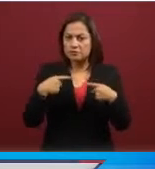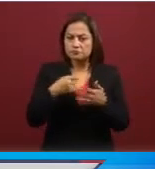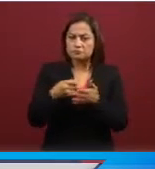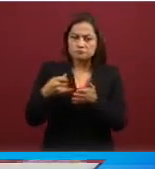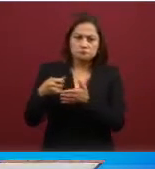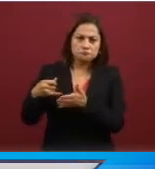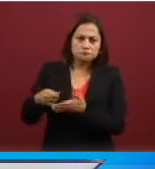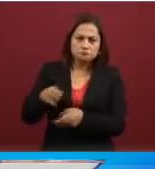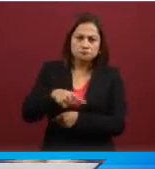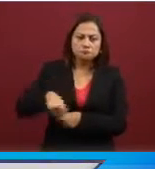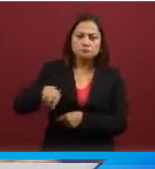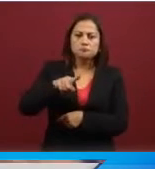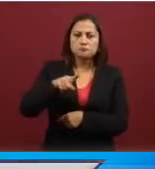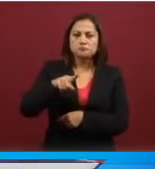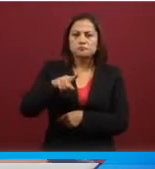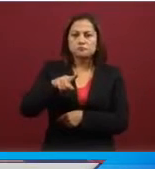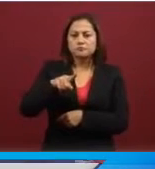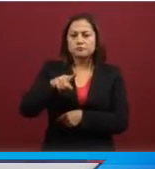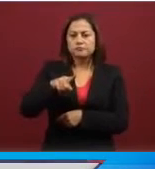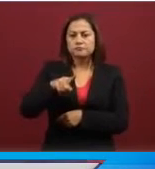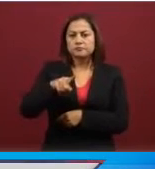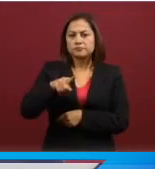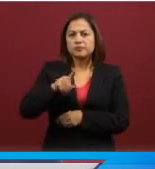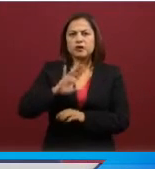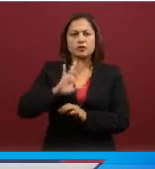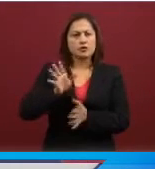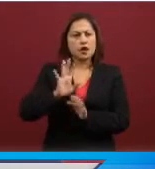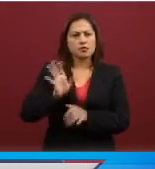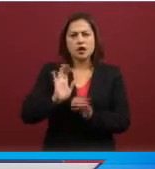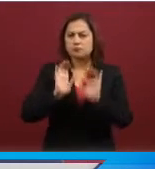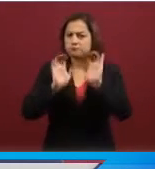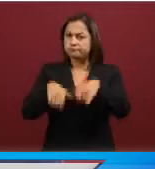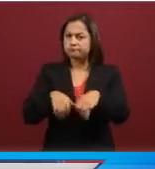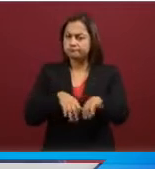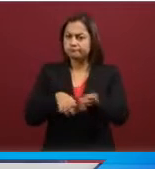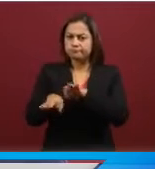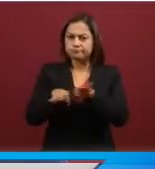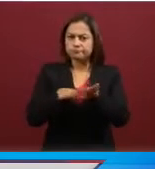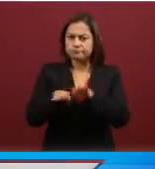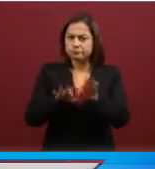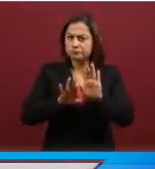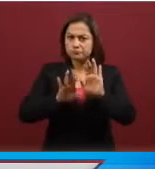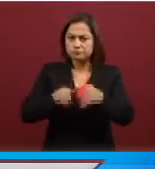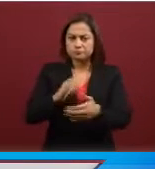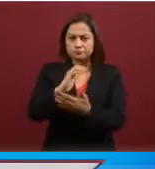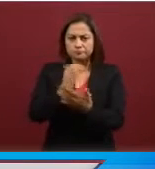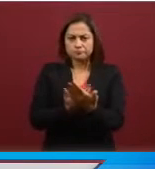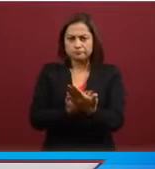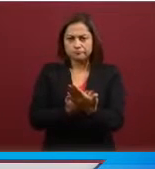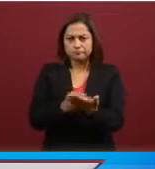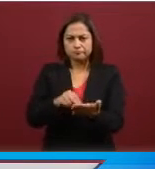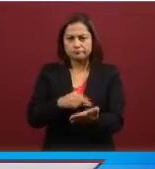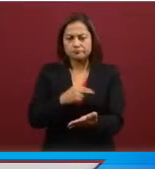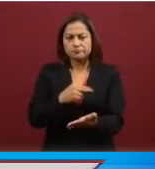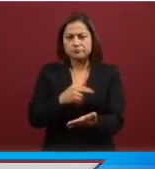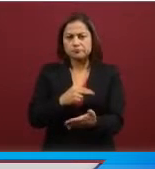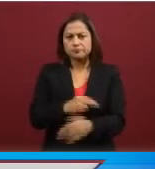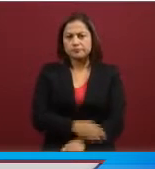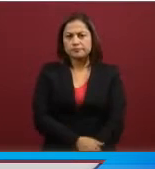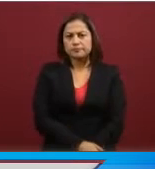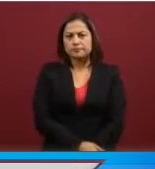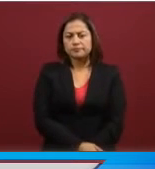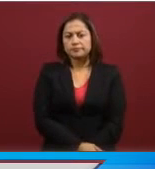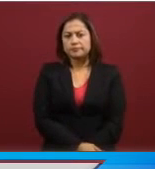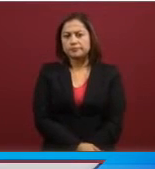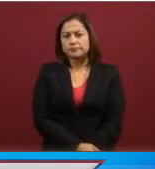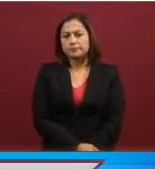millón de jóvenes construyendo el futuro. Todo esto no se registra en el análisis del desempleo. El 1 de julio se dará un informe a detalle de